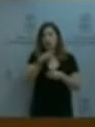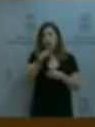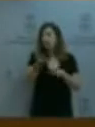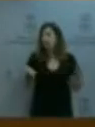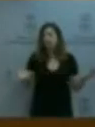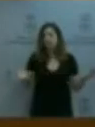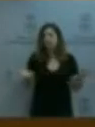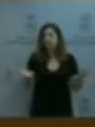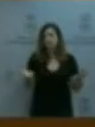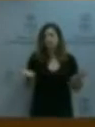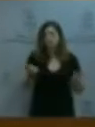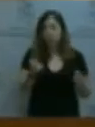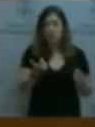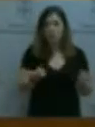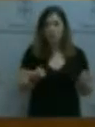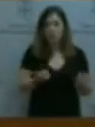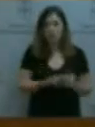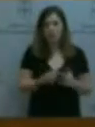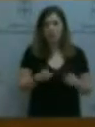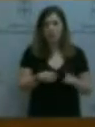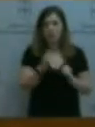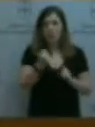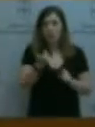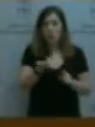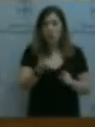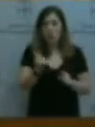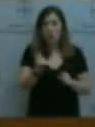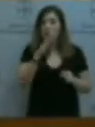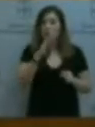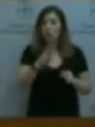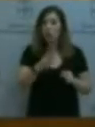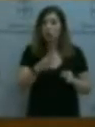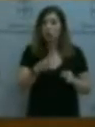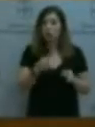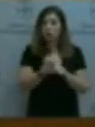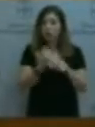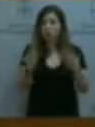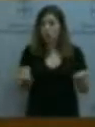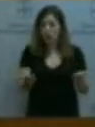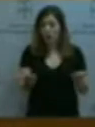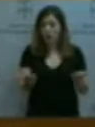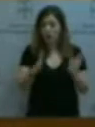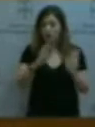Porque se dedicaron a hundir las cuencas mineras, se dedicaron a hundirlas.